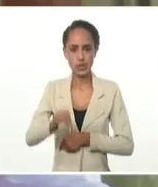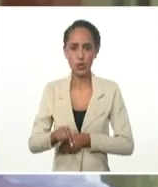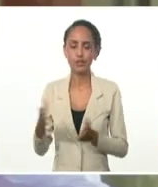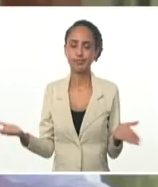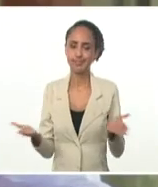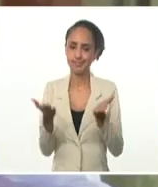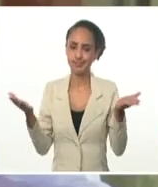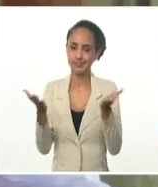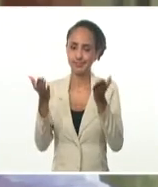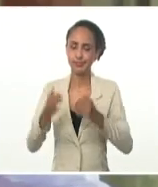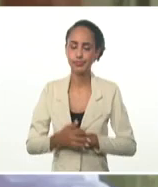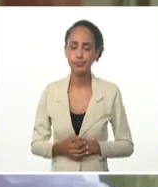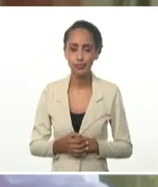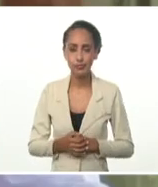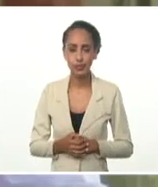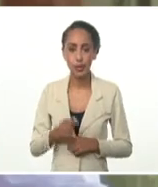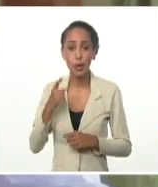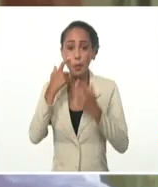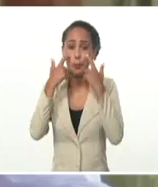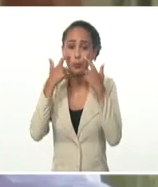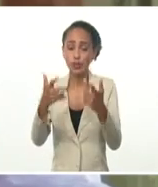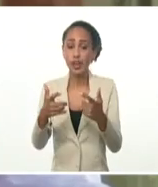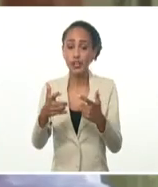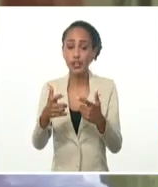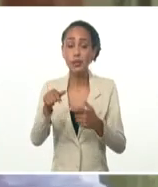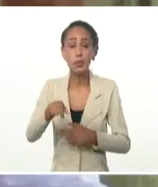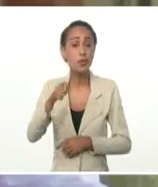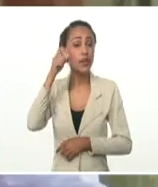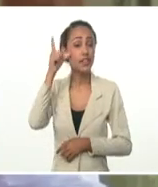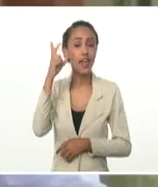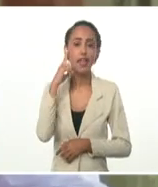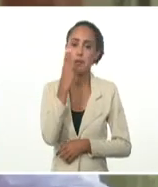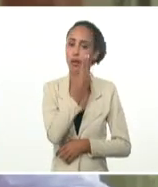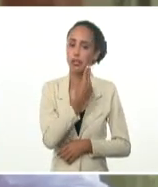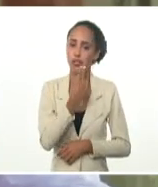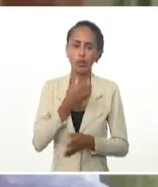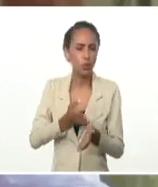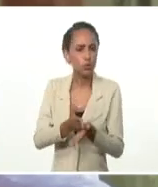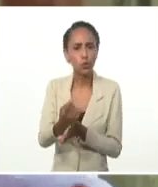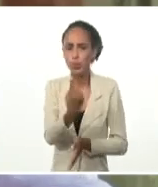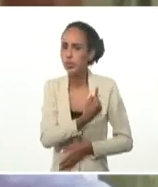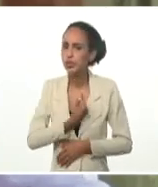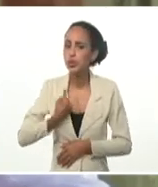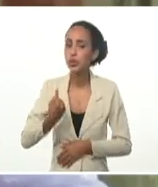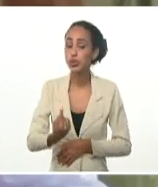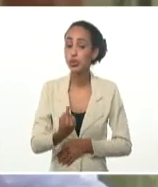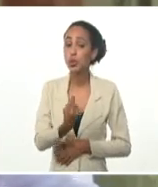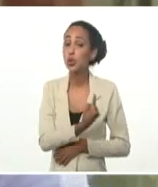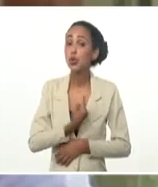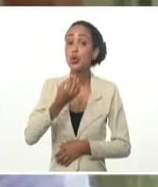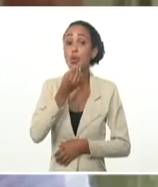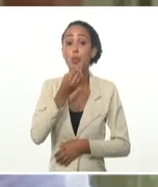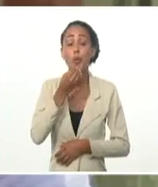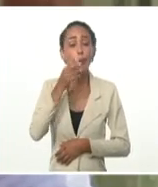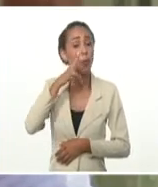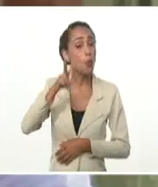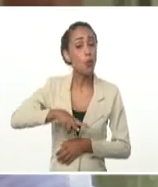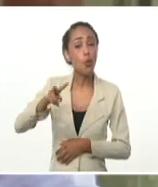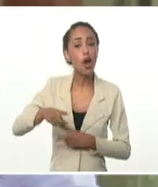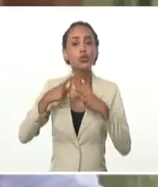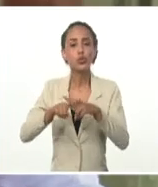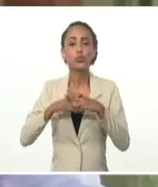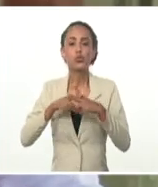que el legado de Martí permanezca entre nosotros, nos reconforte cada día, nos ilumine para encontrar soluciones a los